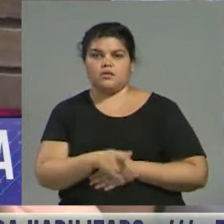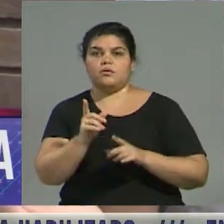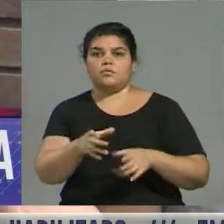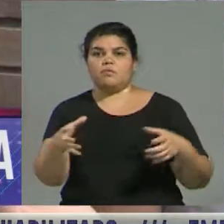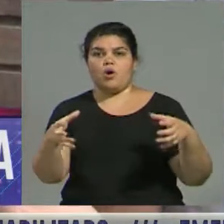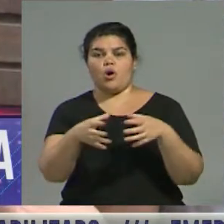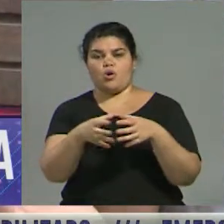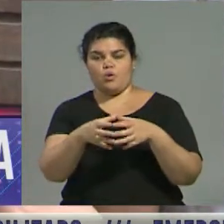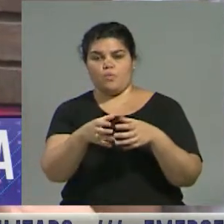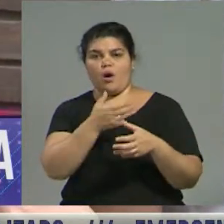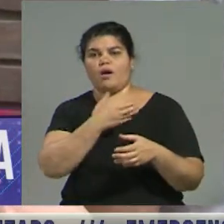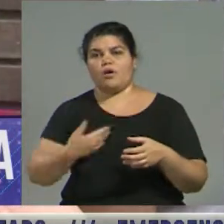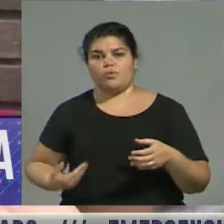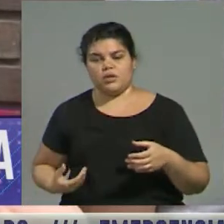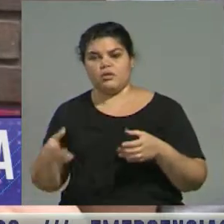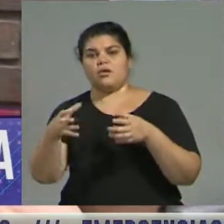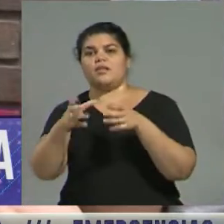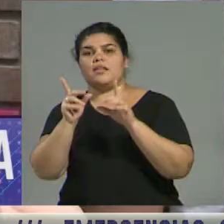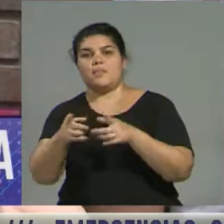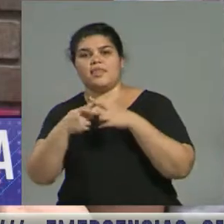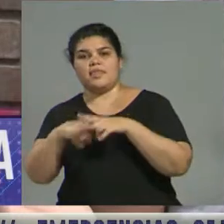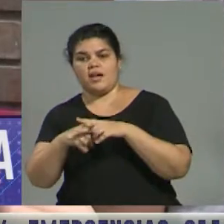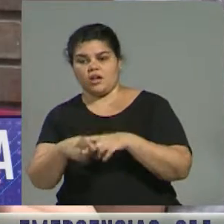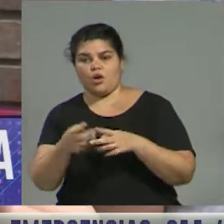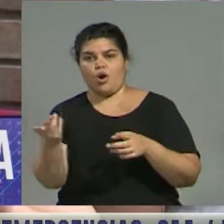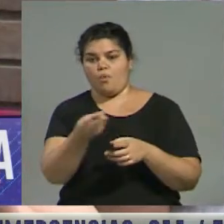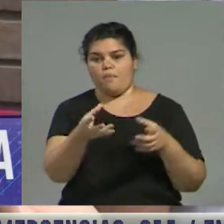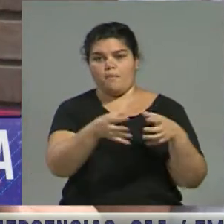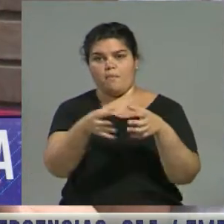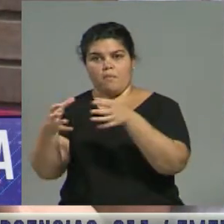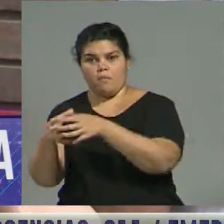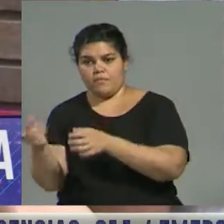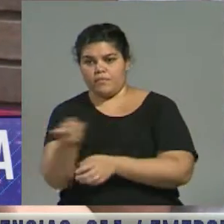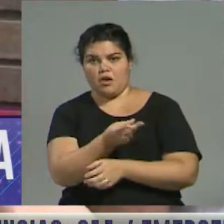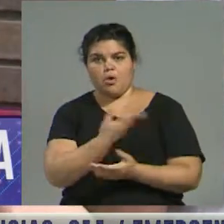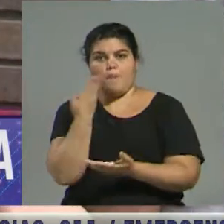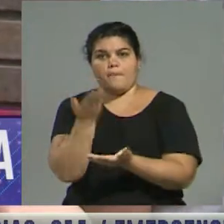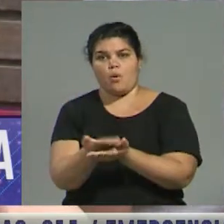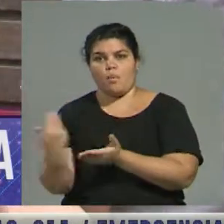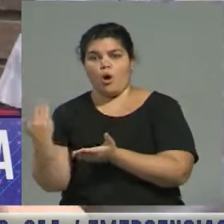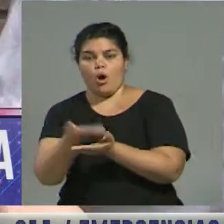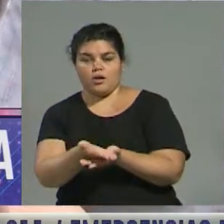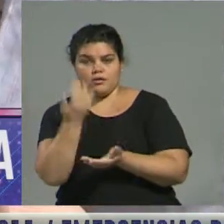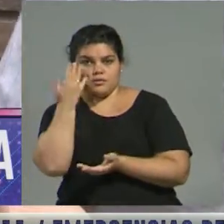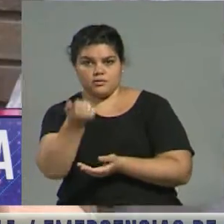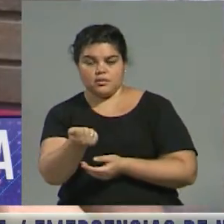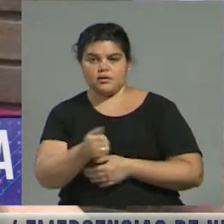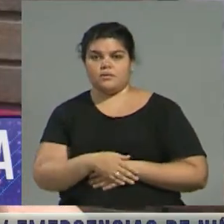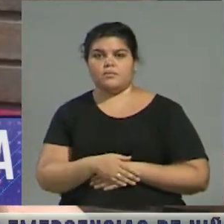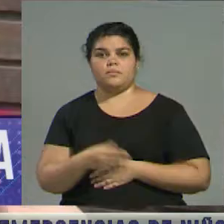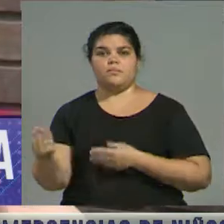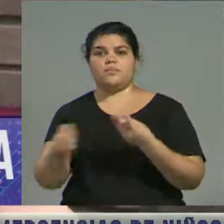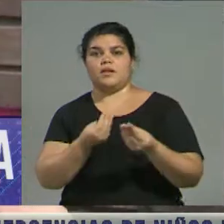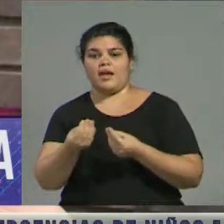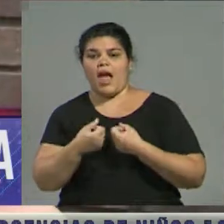Comité Técnico de la CIAI, conformado por las dos provincias, han hecho su propuesta, principalmente para quedar de acuerdo